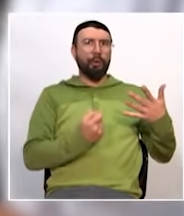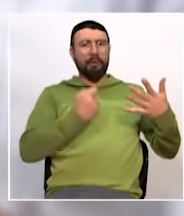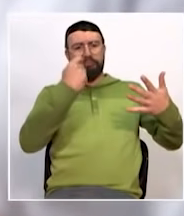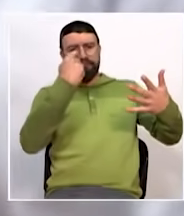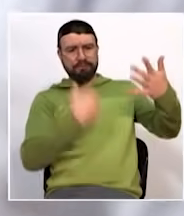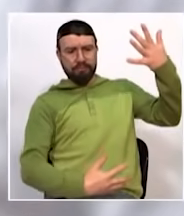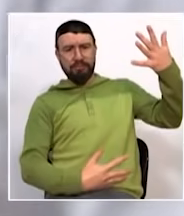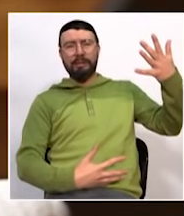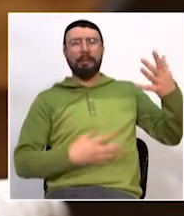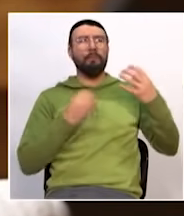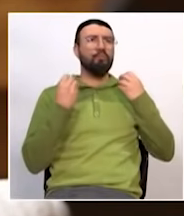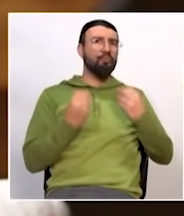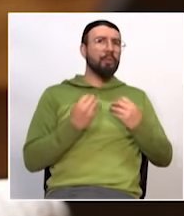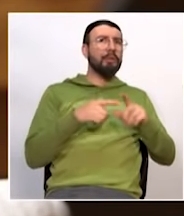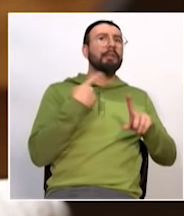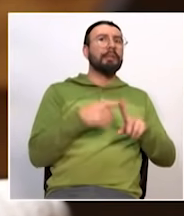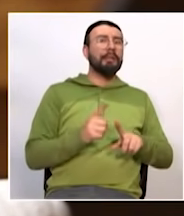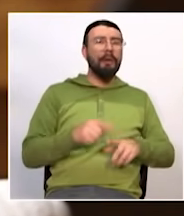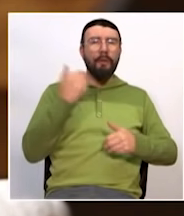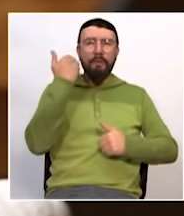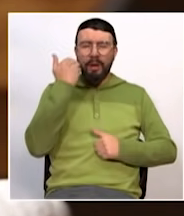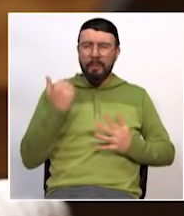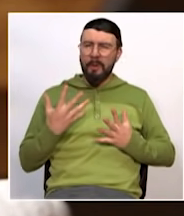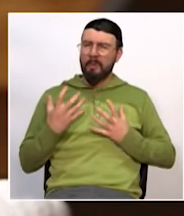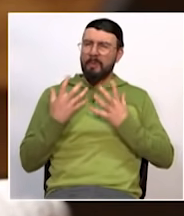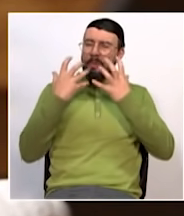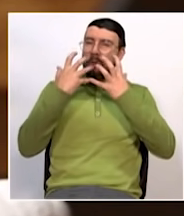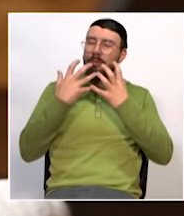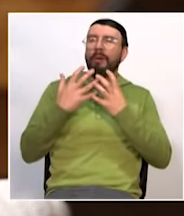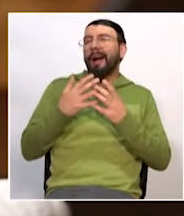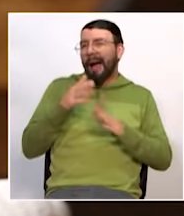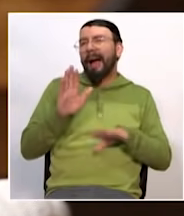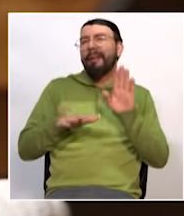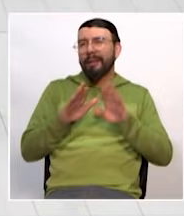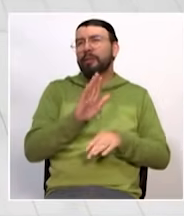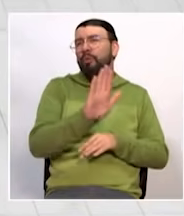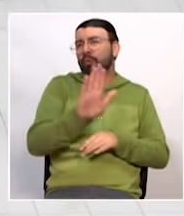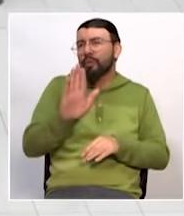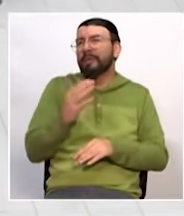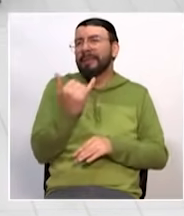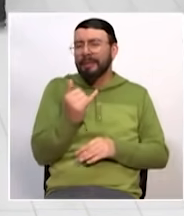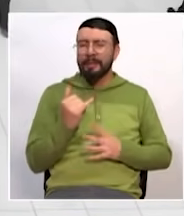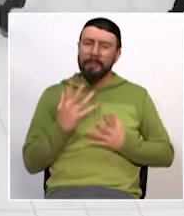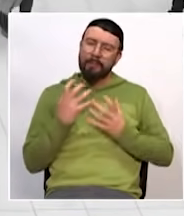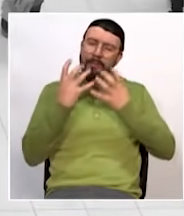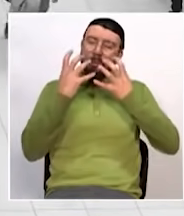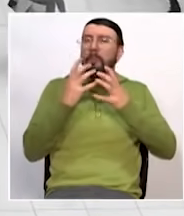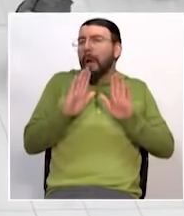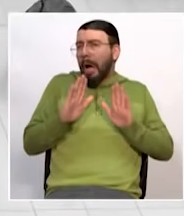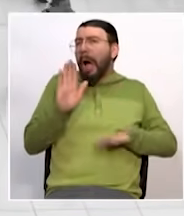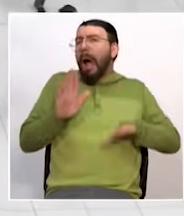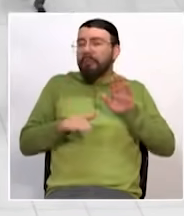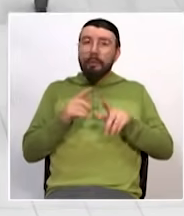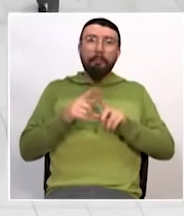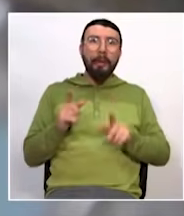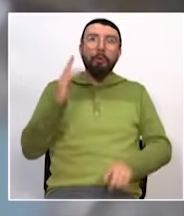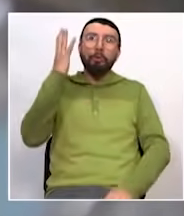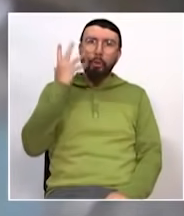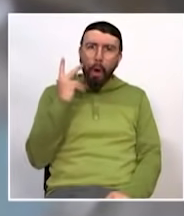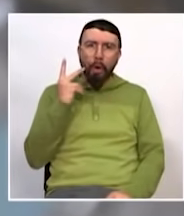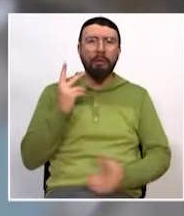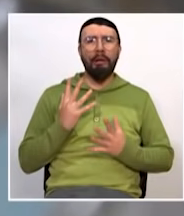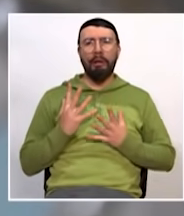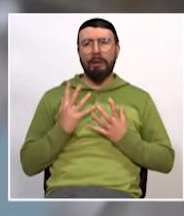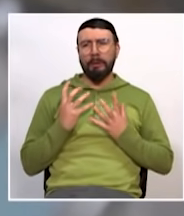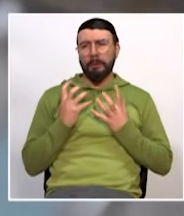efectos que puede conllevar todos en algún momento padecemos algún episodio de estrés pero cuando se produce de manera constante puede